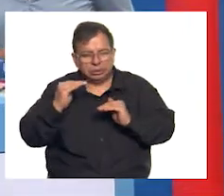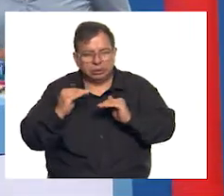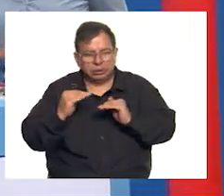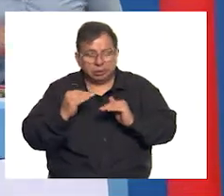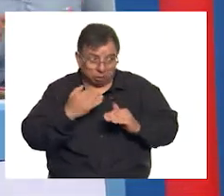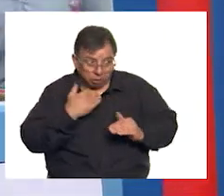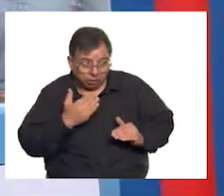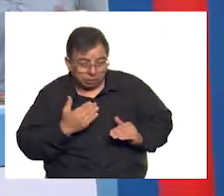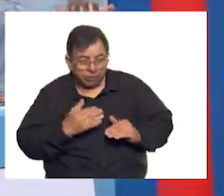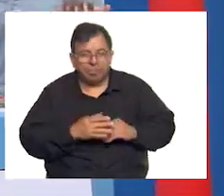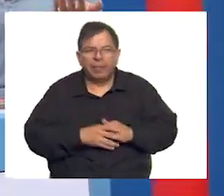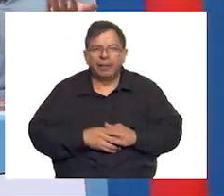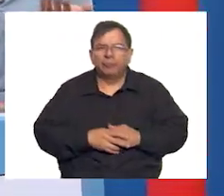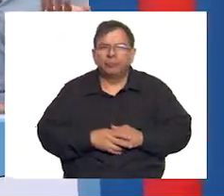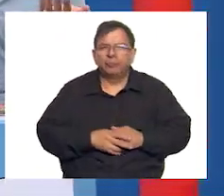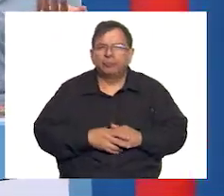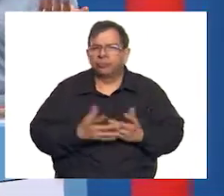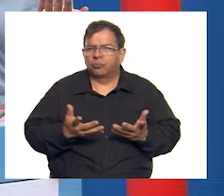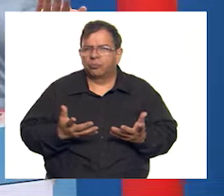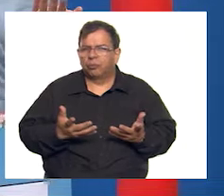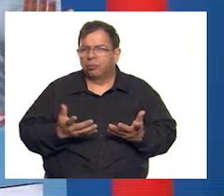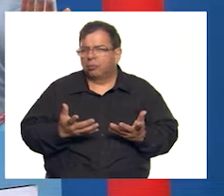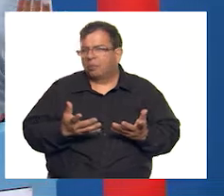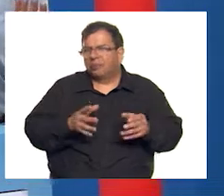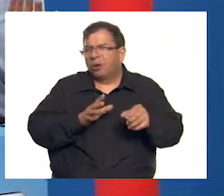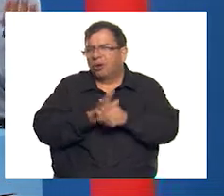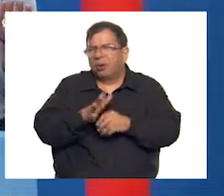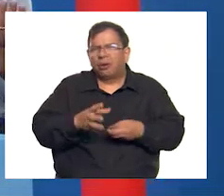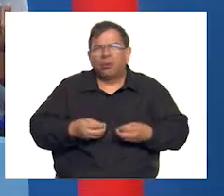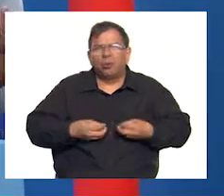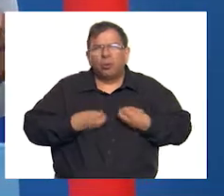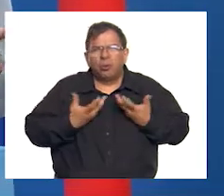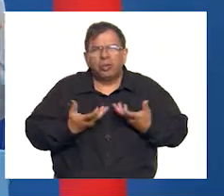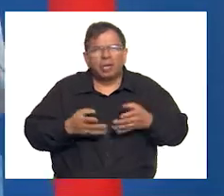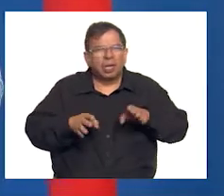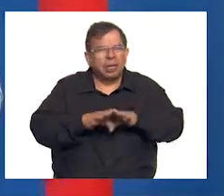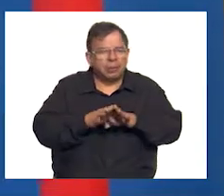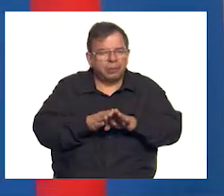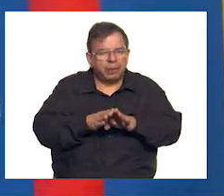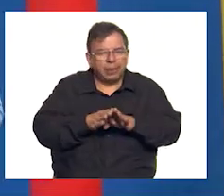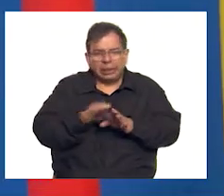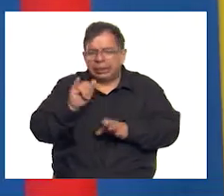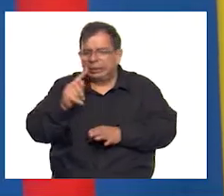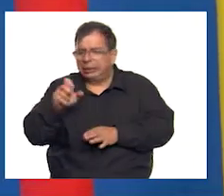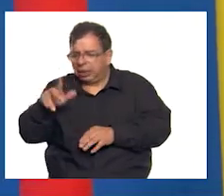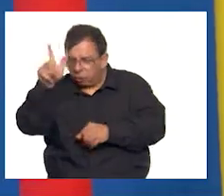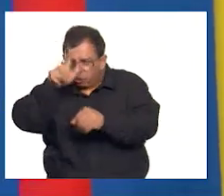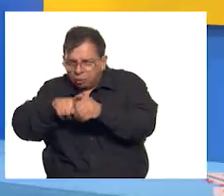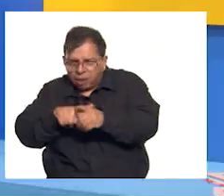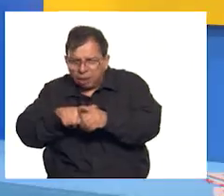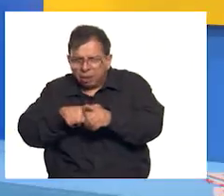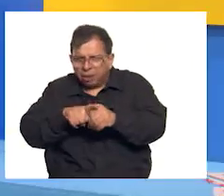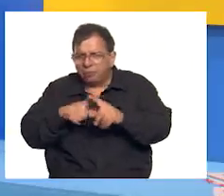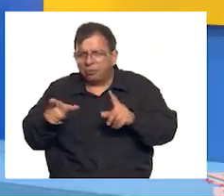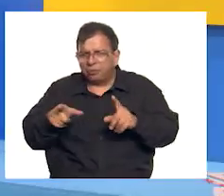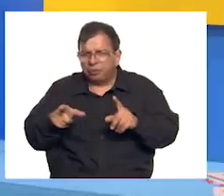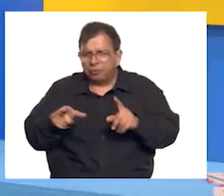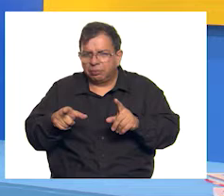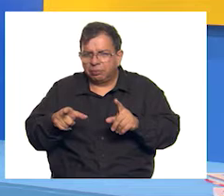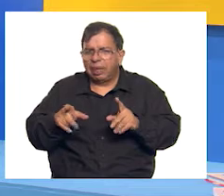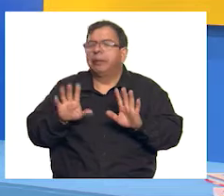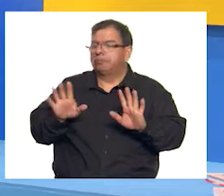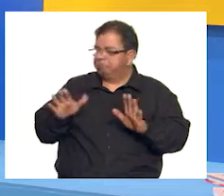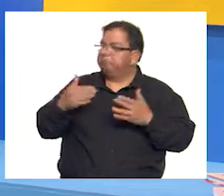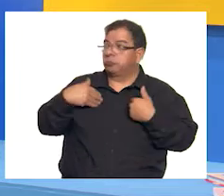bien? Pero, ¿qué forma de vida o convivencia distinta implica la interculturalidad, Gaby? Comprendiste muy